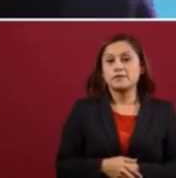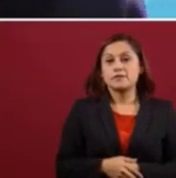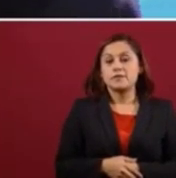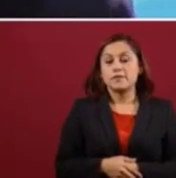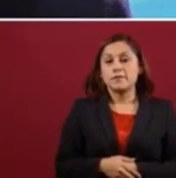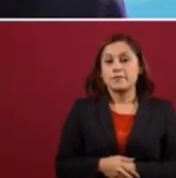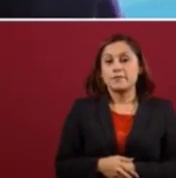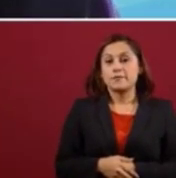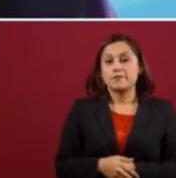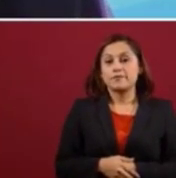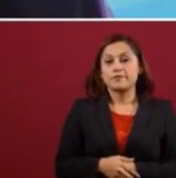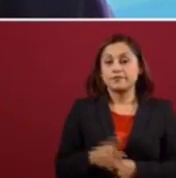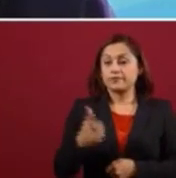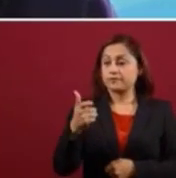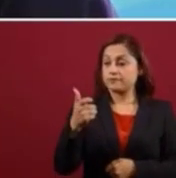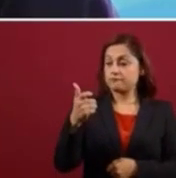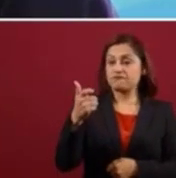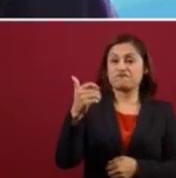depreciación